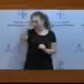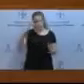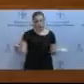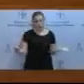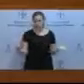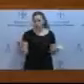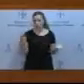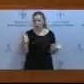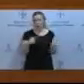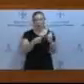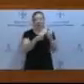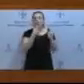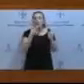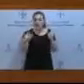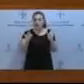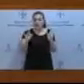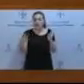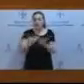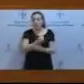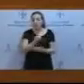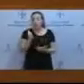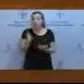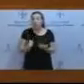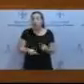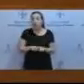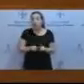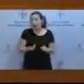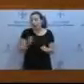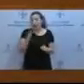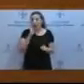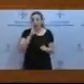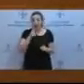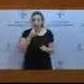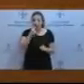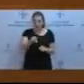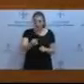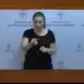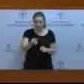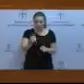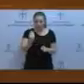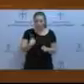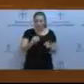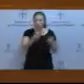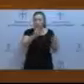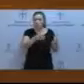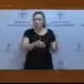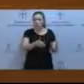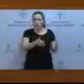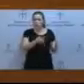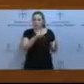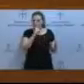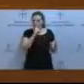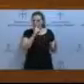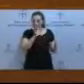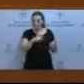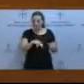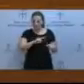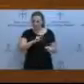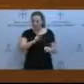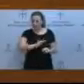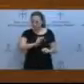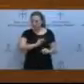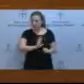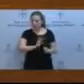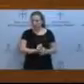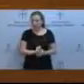sostiene todo. Vale, lo que pasa es lo que le decía antes, que pasar de las musas al teatro a ustedes les cuesta bastante, pero que mucho.